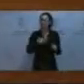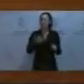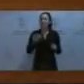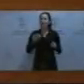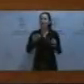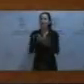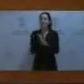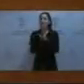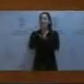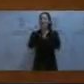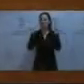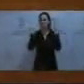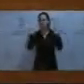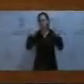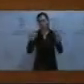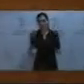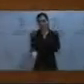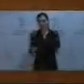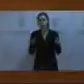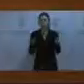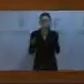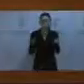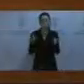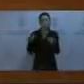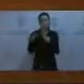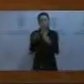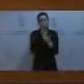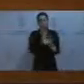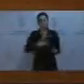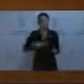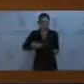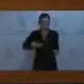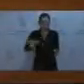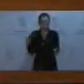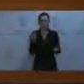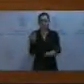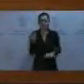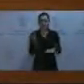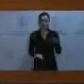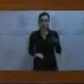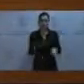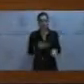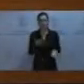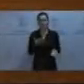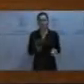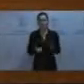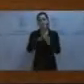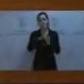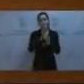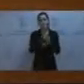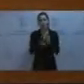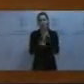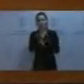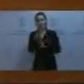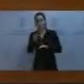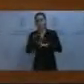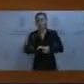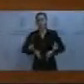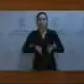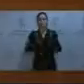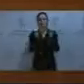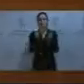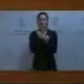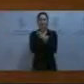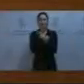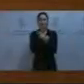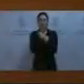esta medida no consiguiese los objetivos deseados, sería oportuno evaluar posibles medidas alternativas que permitan mantener el trabajo de